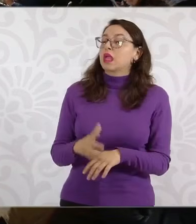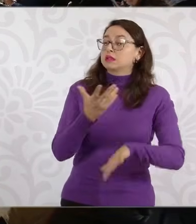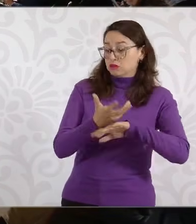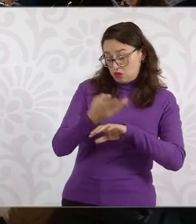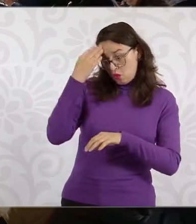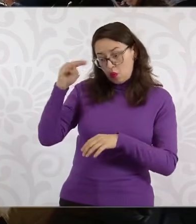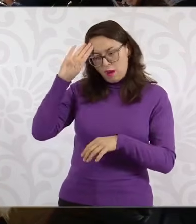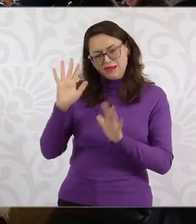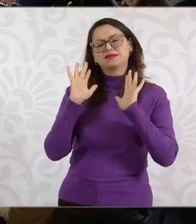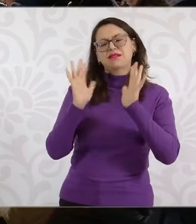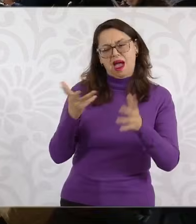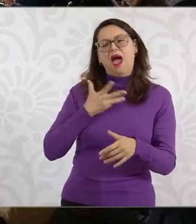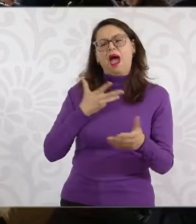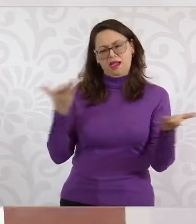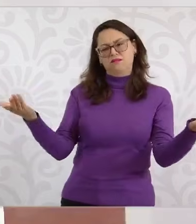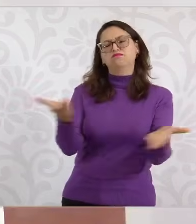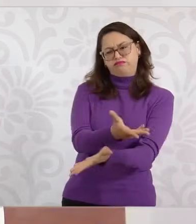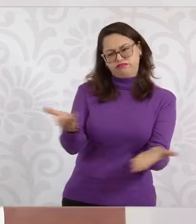Cuba,